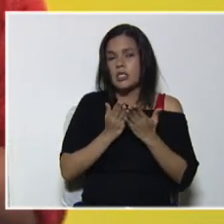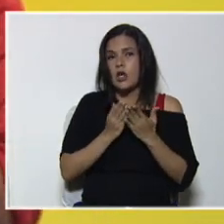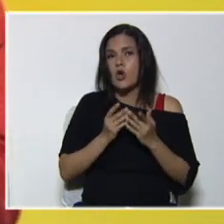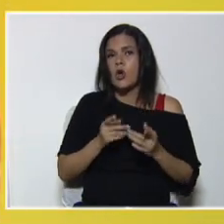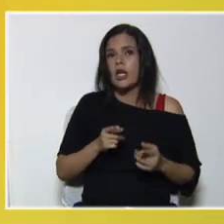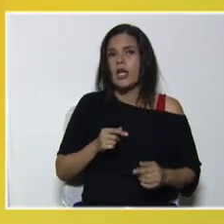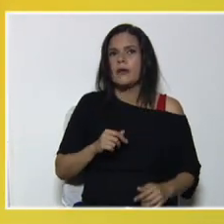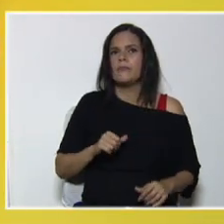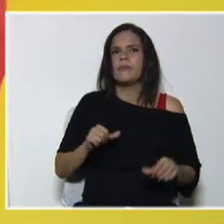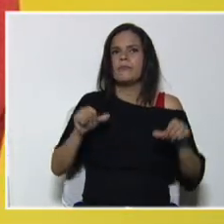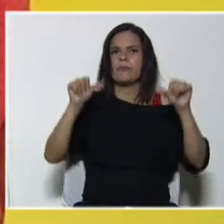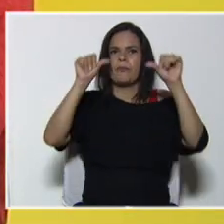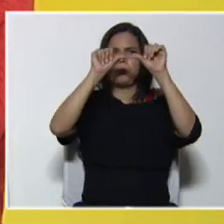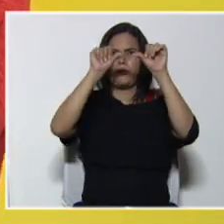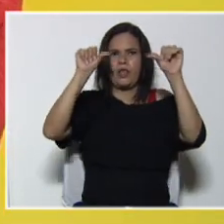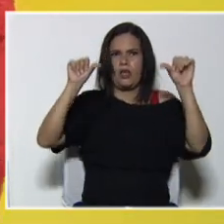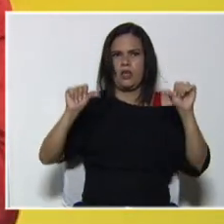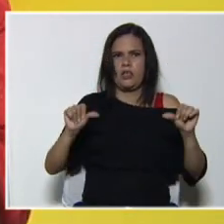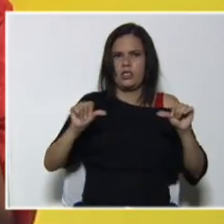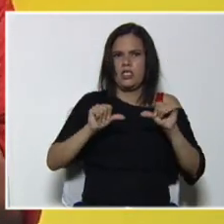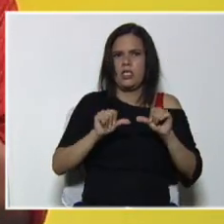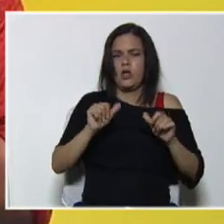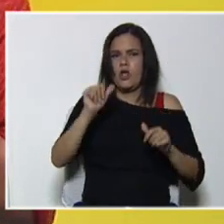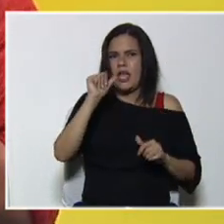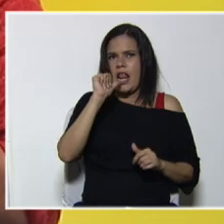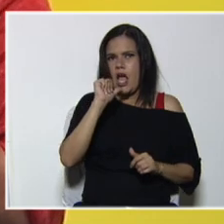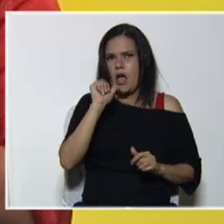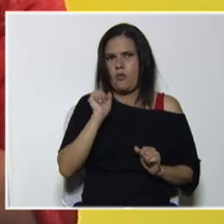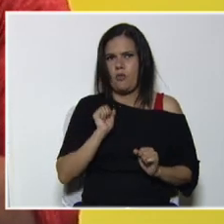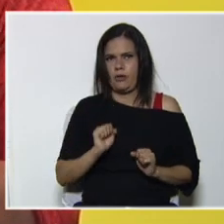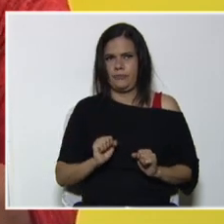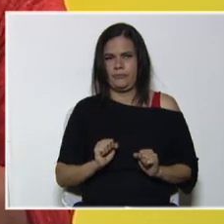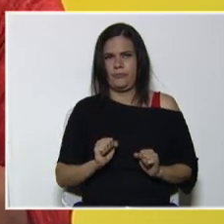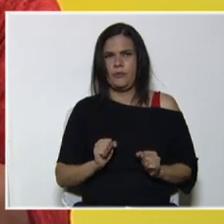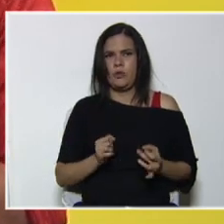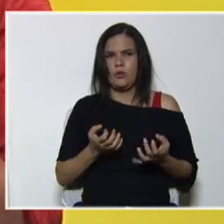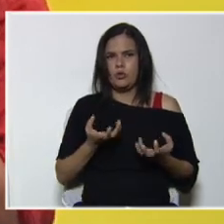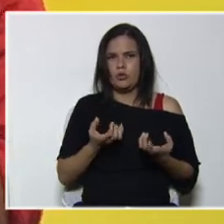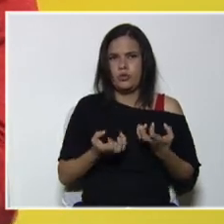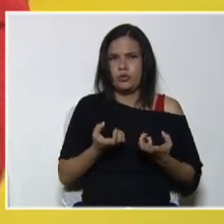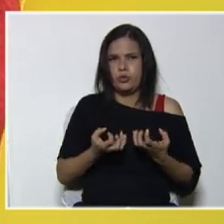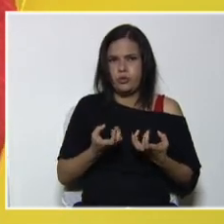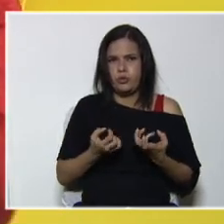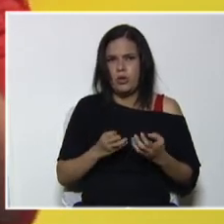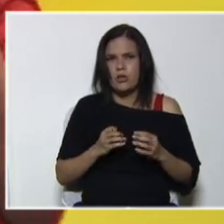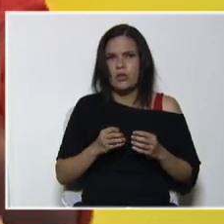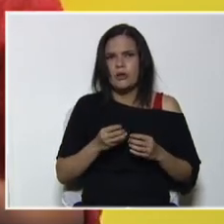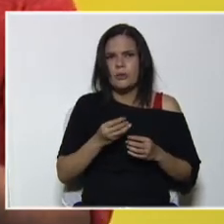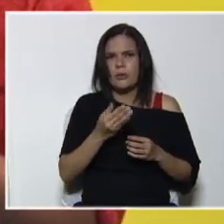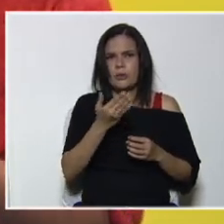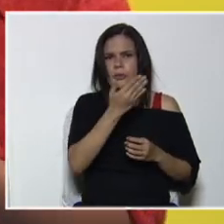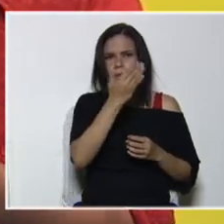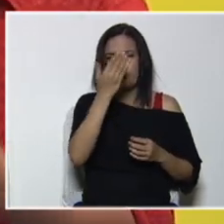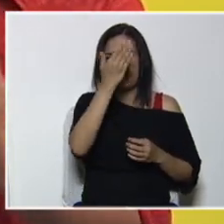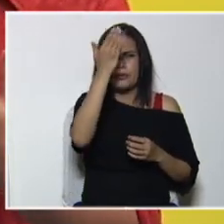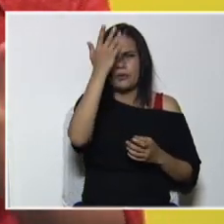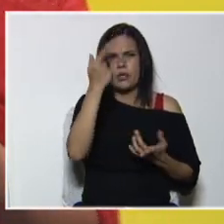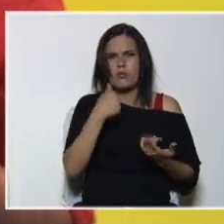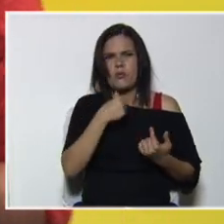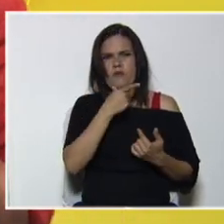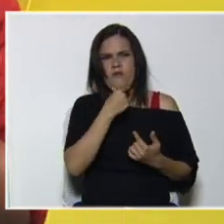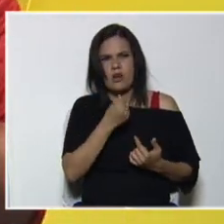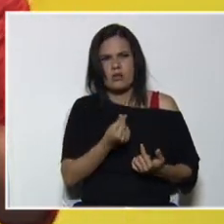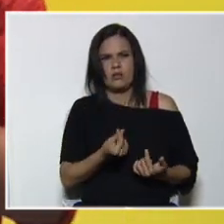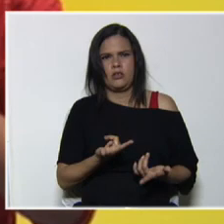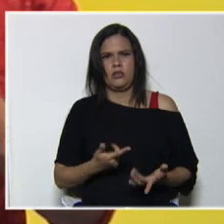agua. Este método es por condensación y evaporación. Es muy sencillo y práctico de realizar.